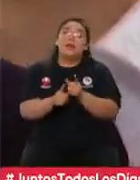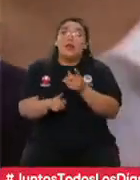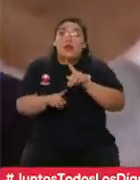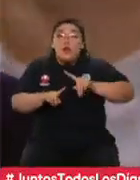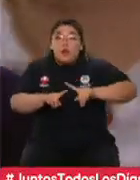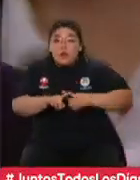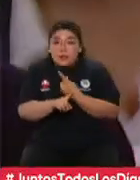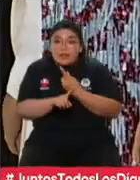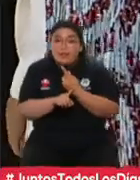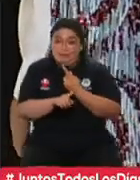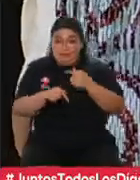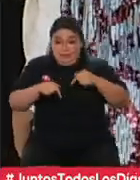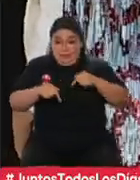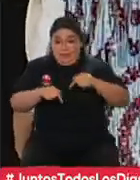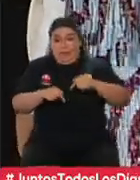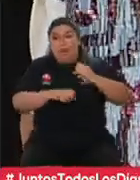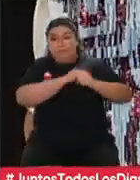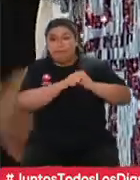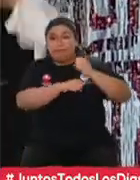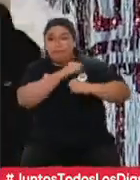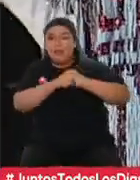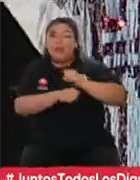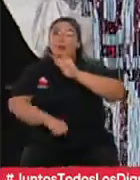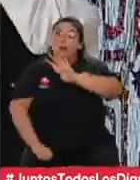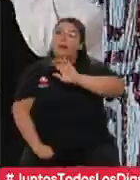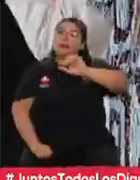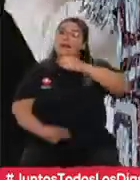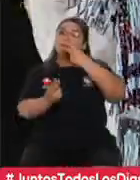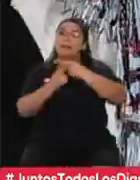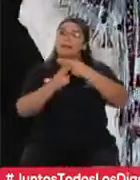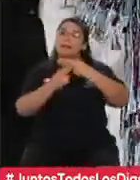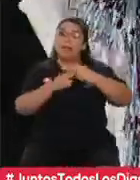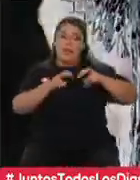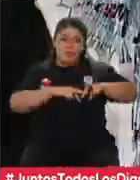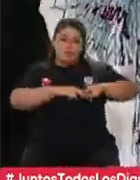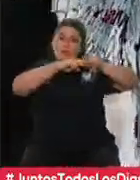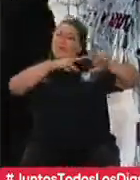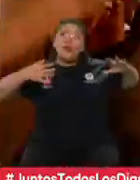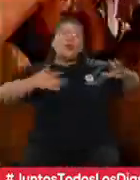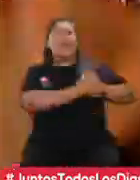año 46 cumplimos la meta. ¡Viva Chile!